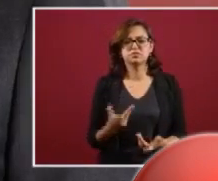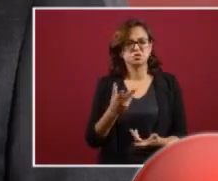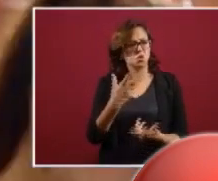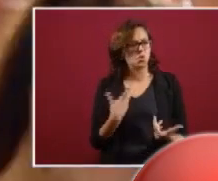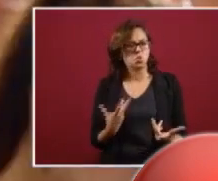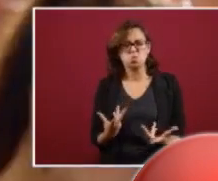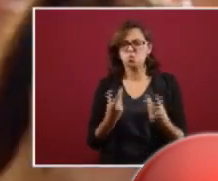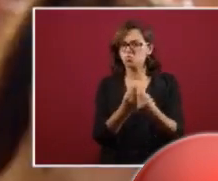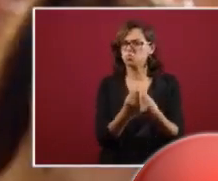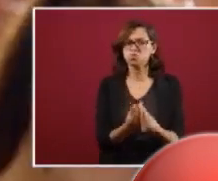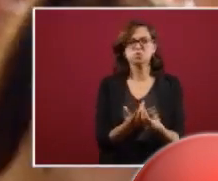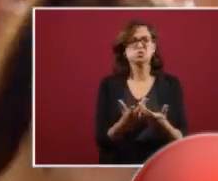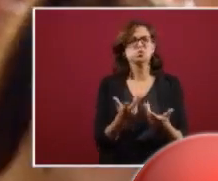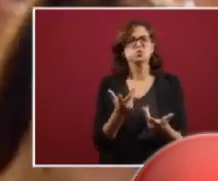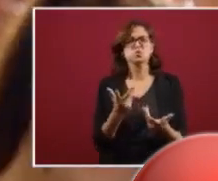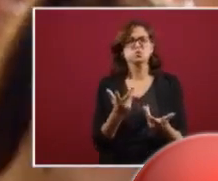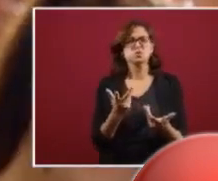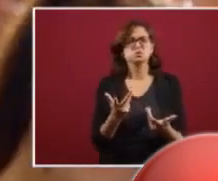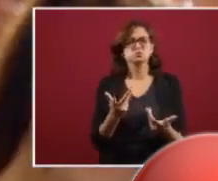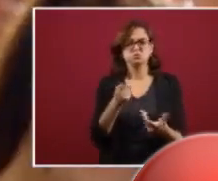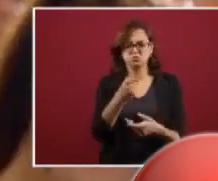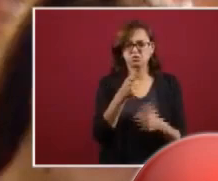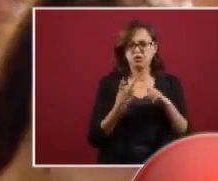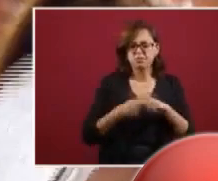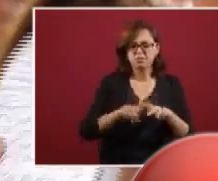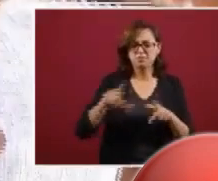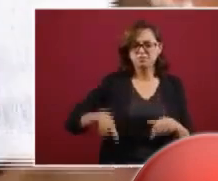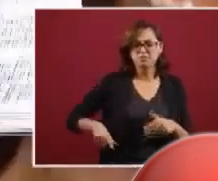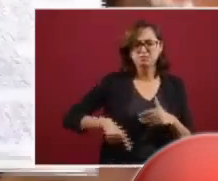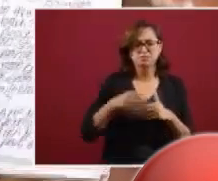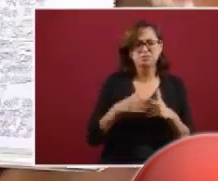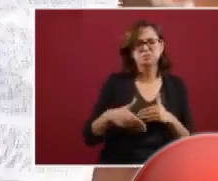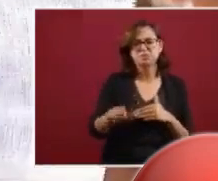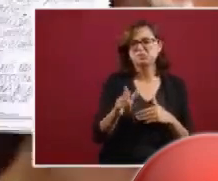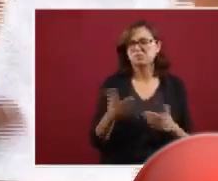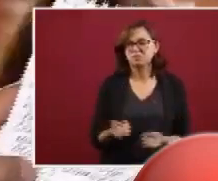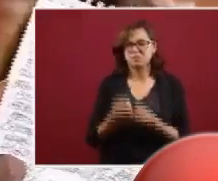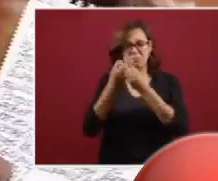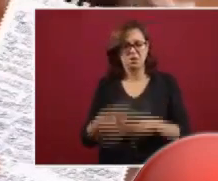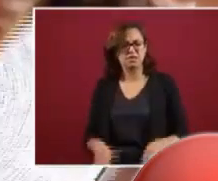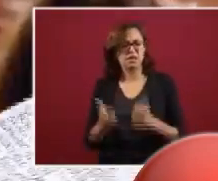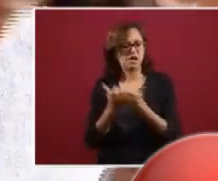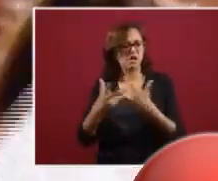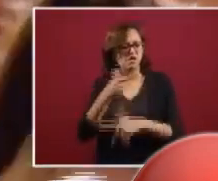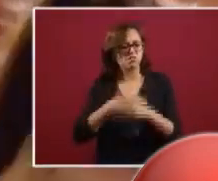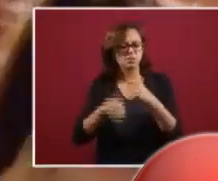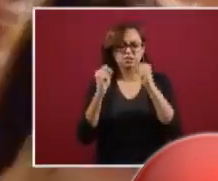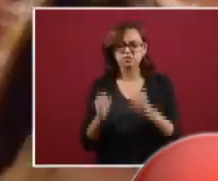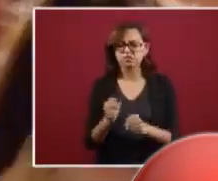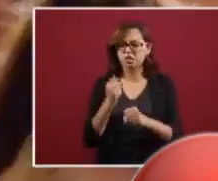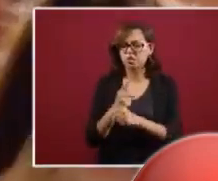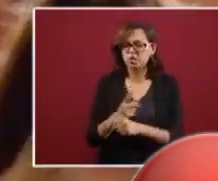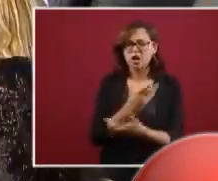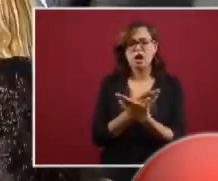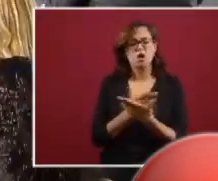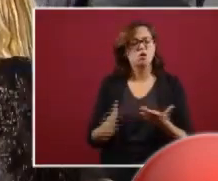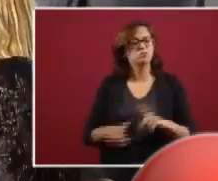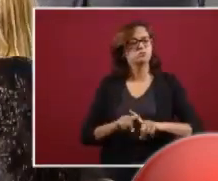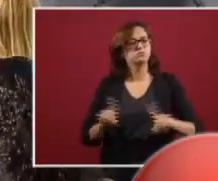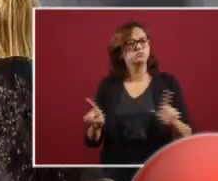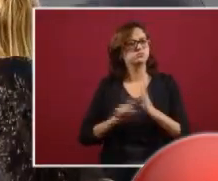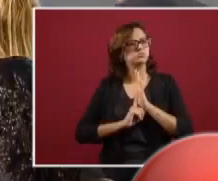usted se iba a perder esta economía seguridad y los datos están hablando de esta encuesta del financiero